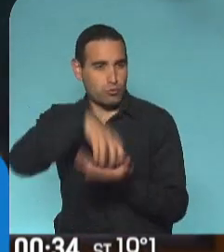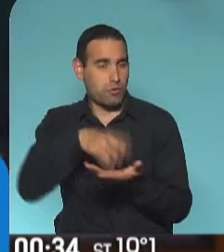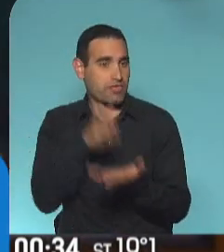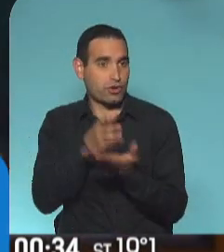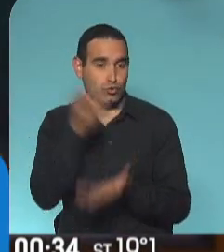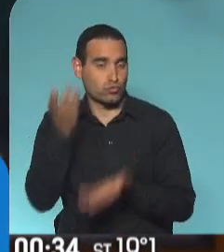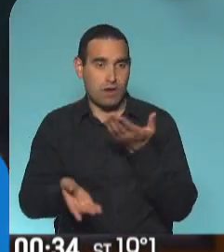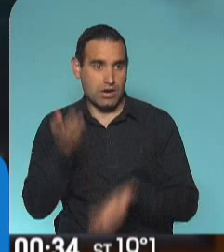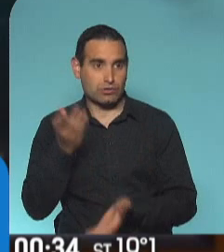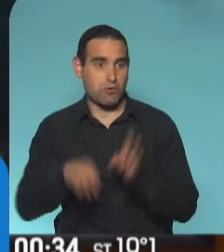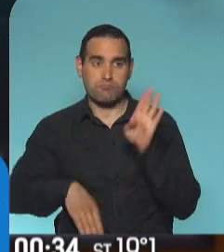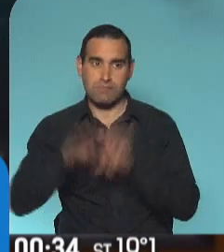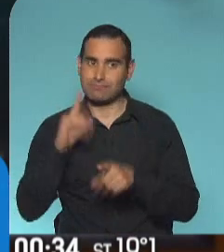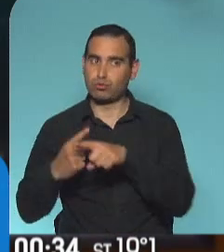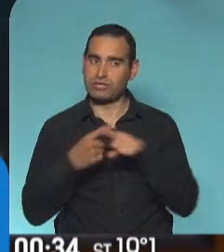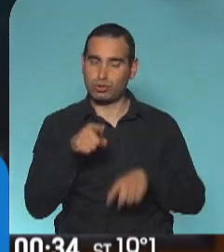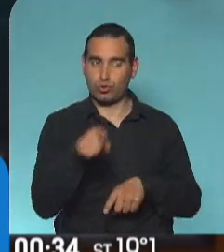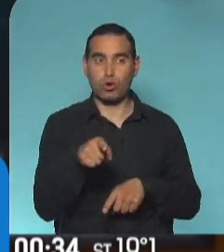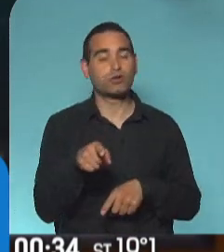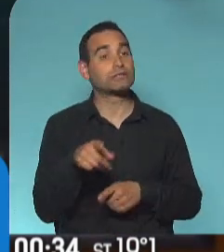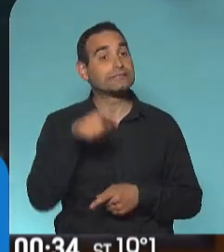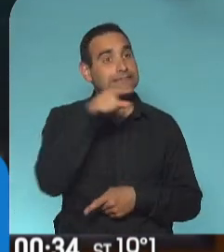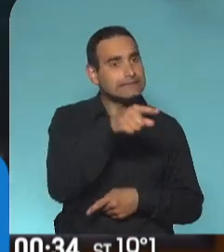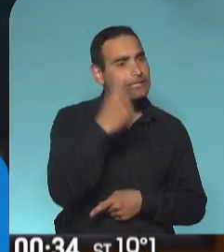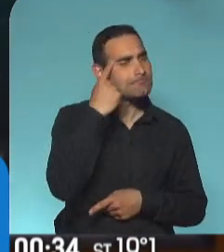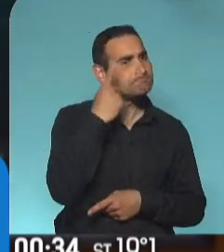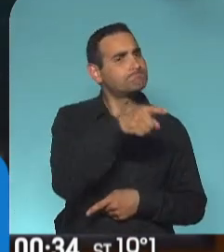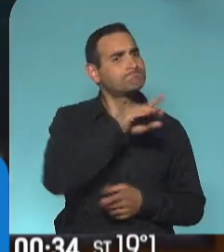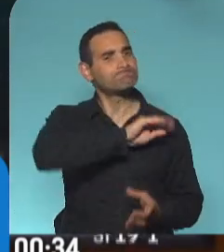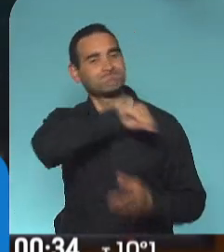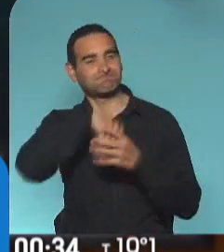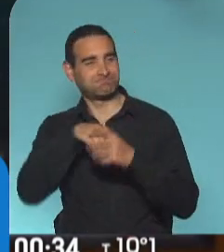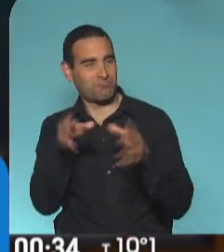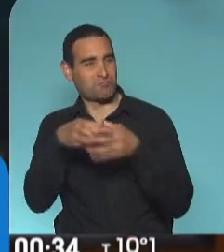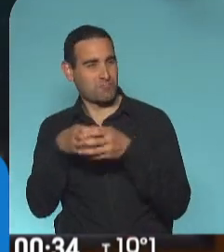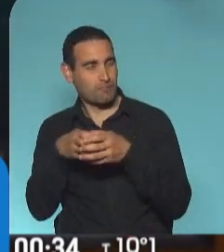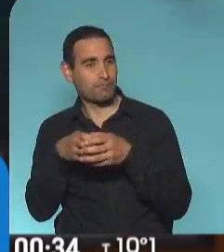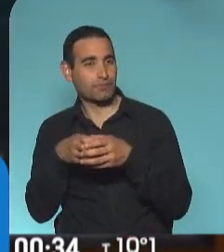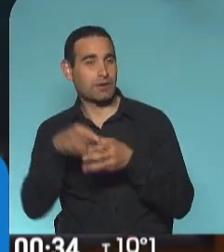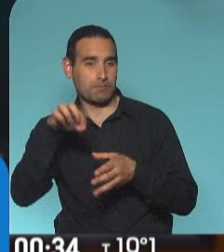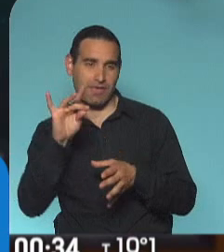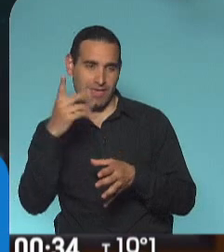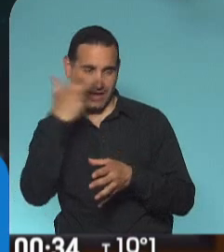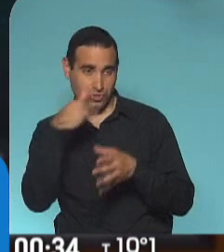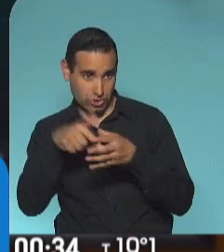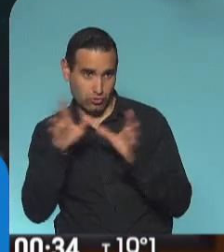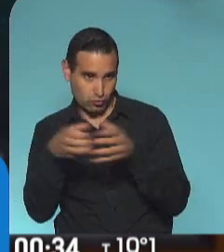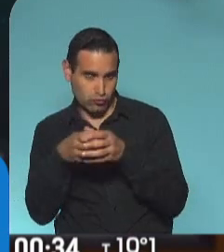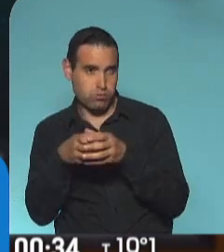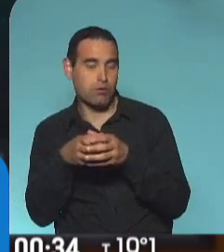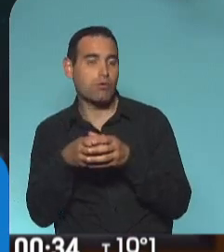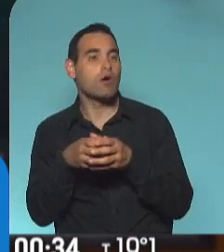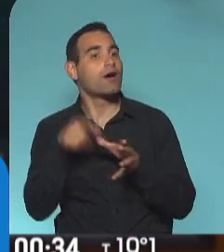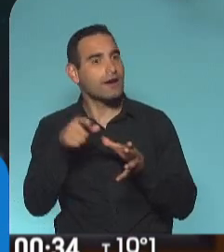más político en Sí. ese entonces, y a partir de allí, enmarcada en la PDH, fue